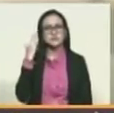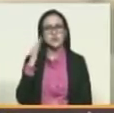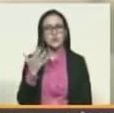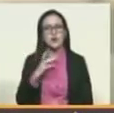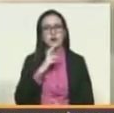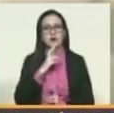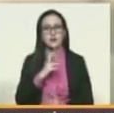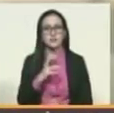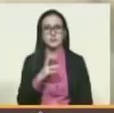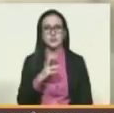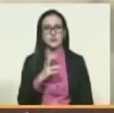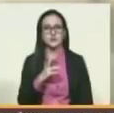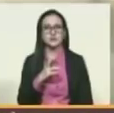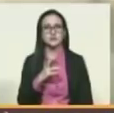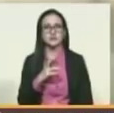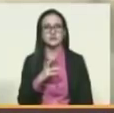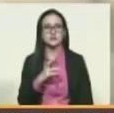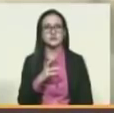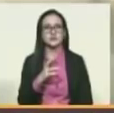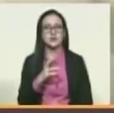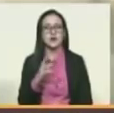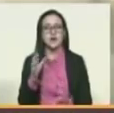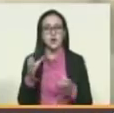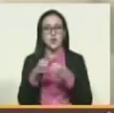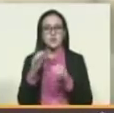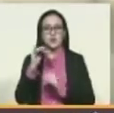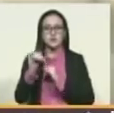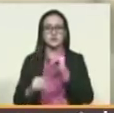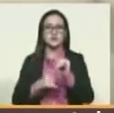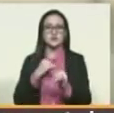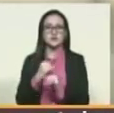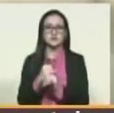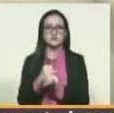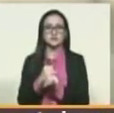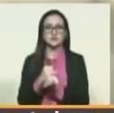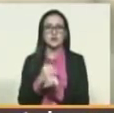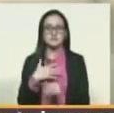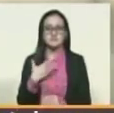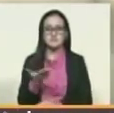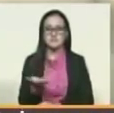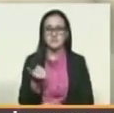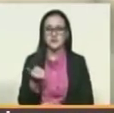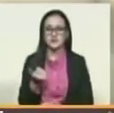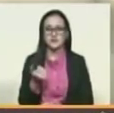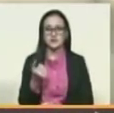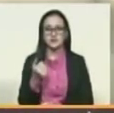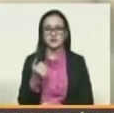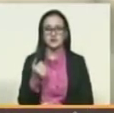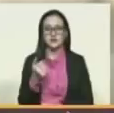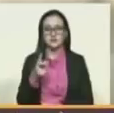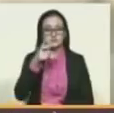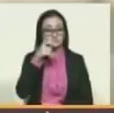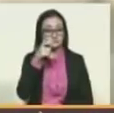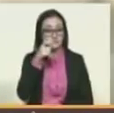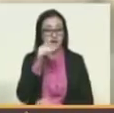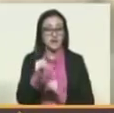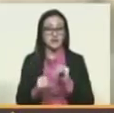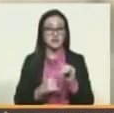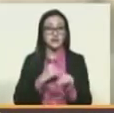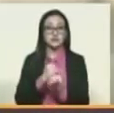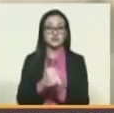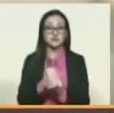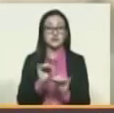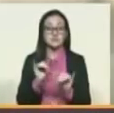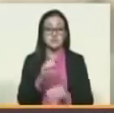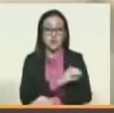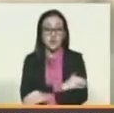respuesta a la comunidad internacional que primer solicita observación internacional, como la oposición lo